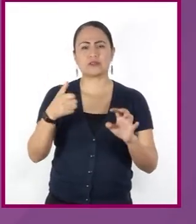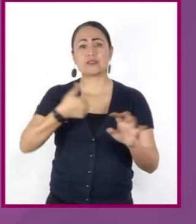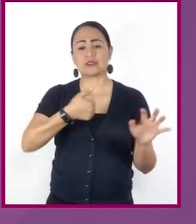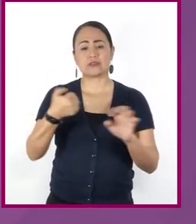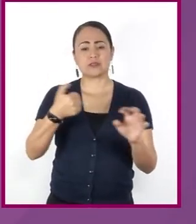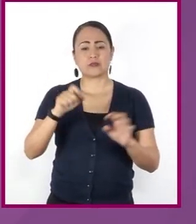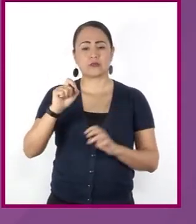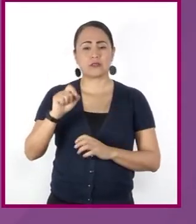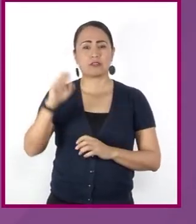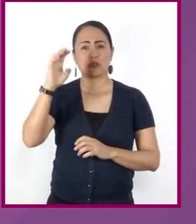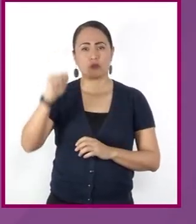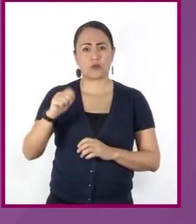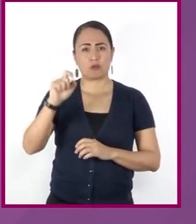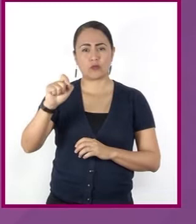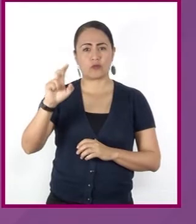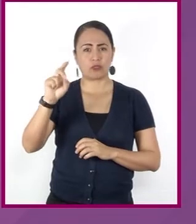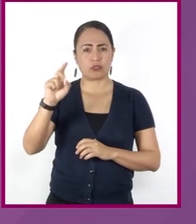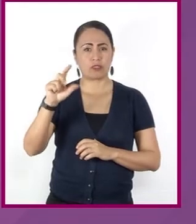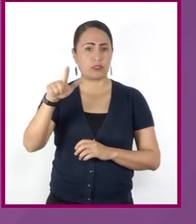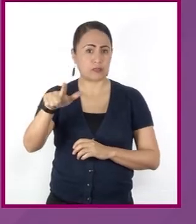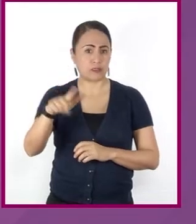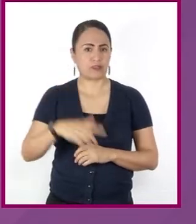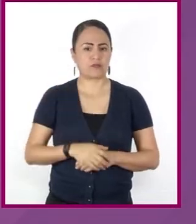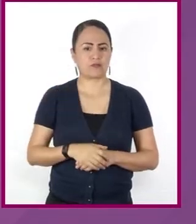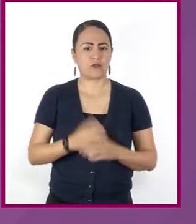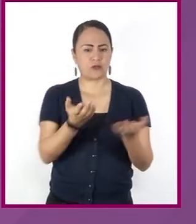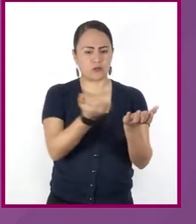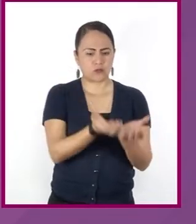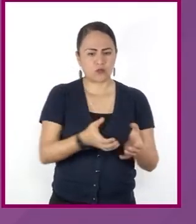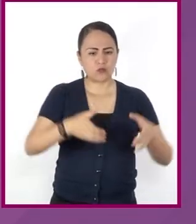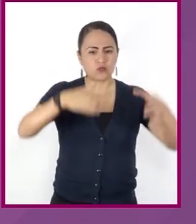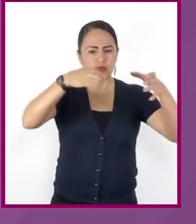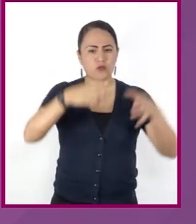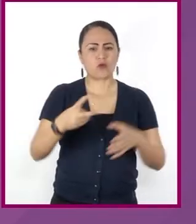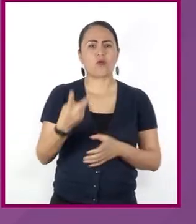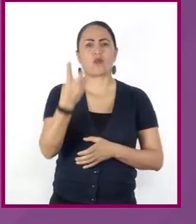629.37 gramos. Por lo tanto, el bote de avena de